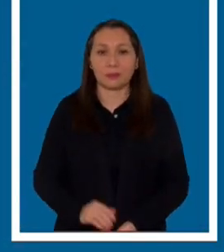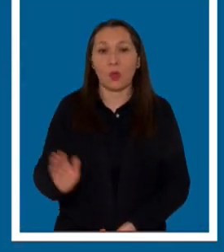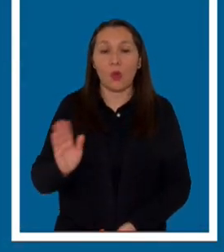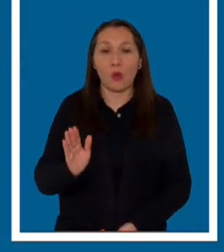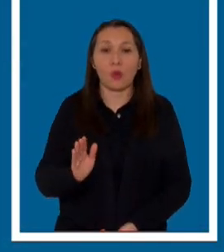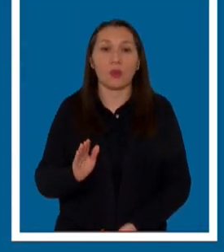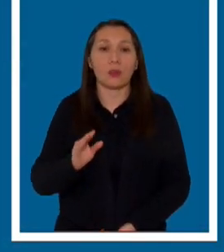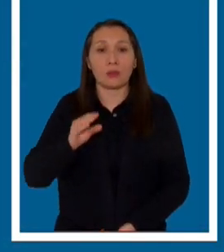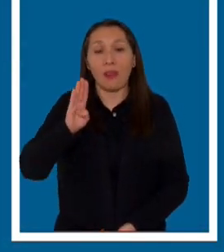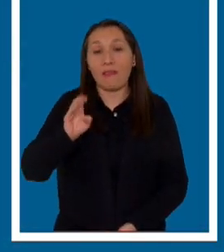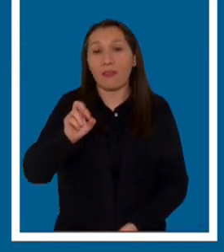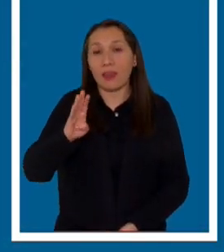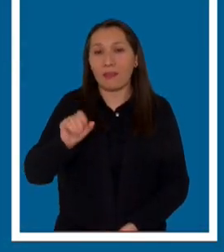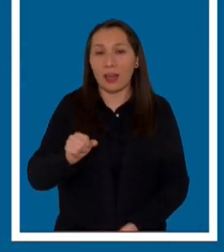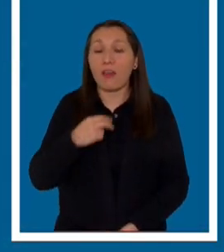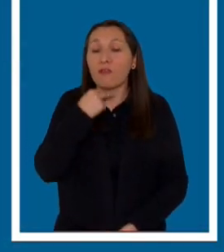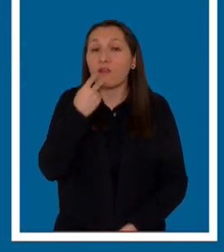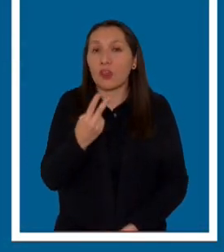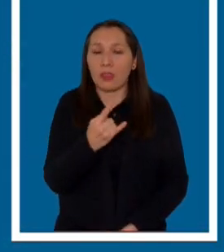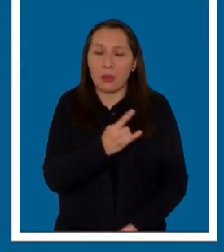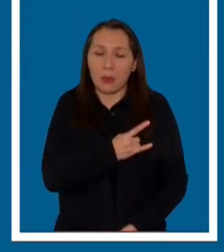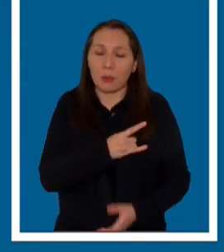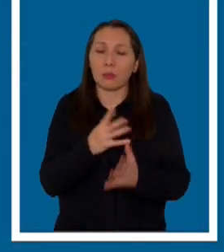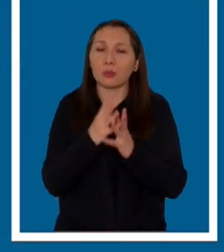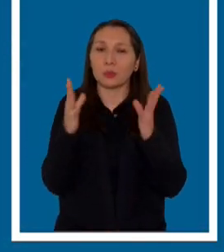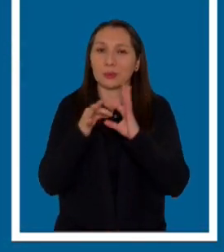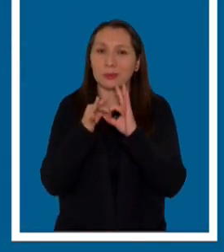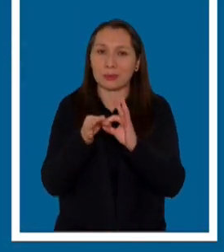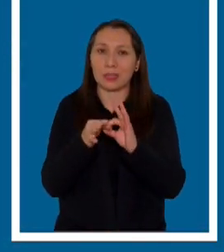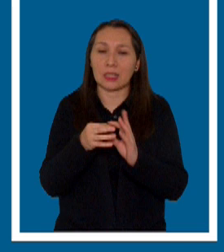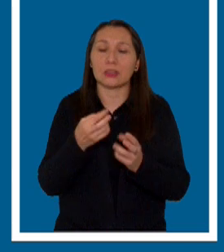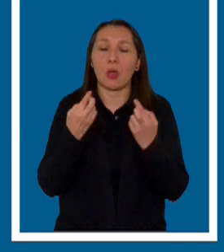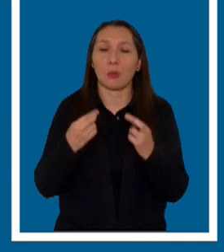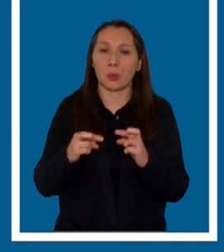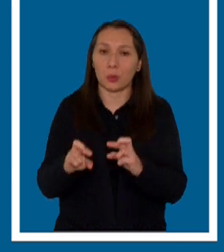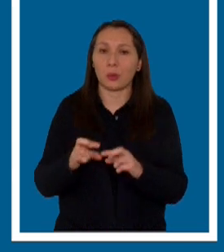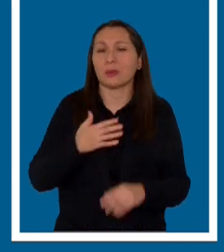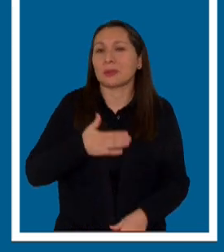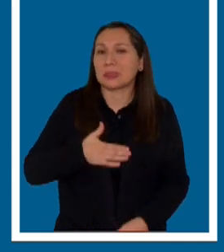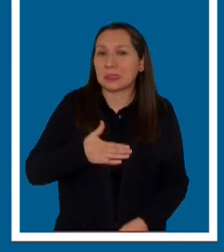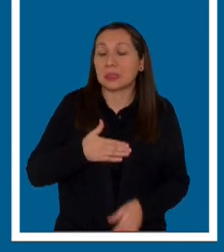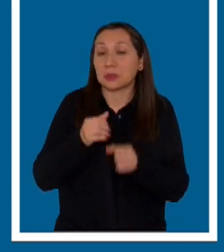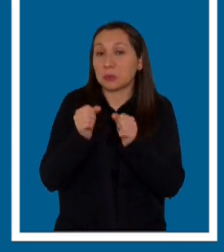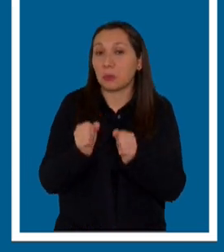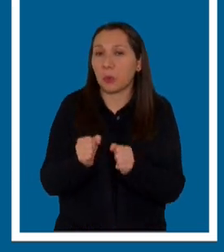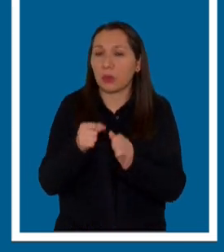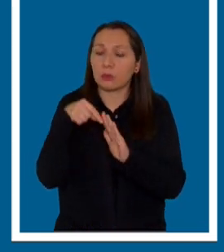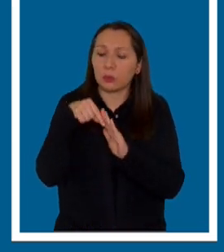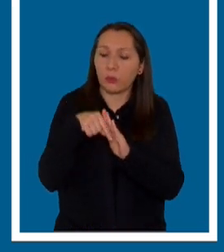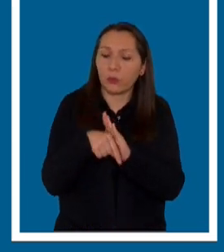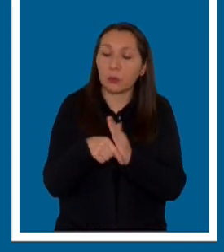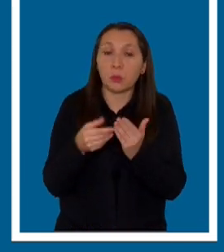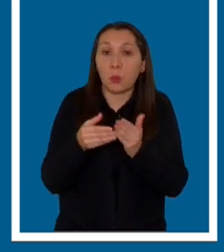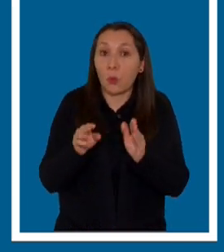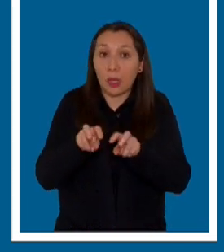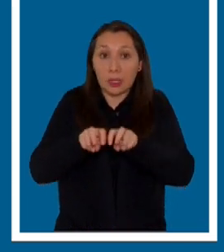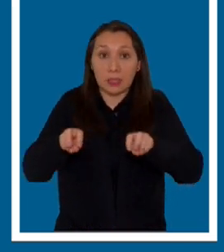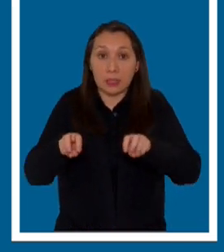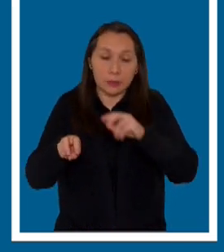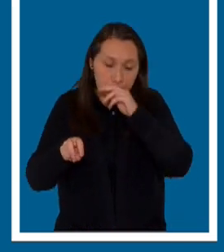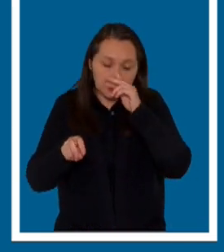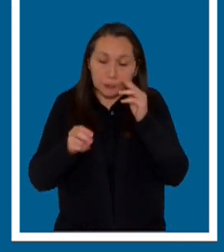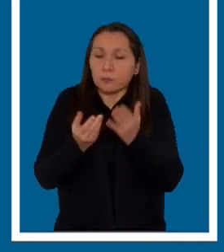Hola soy Bárbara Espinosa de la voz de maipú Muchas gracias por la oportunidad y quisiera que pudieran profundizar cualquiera del panel